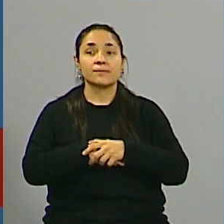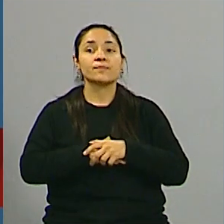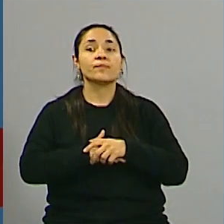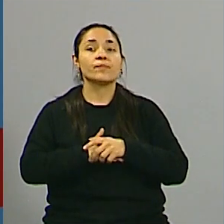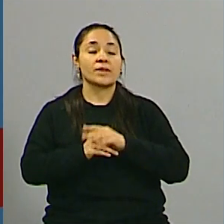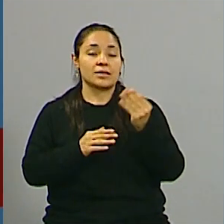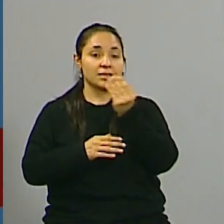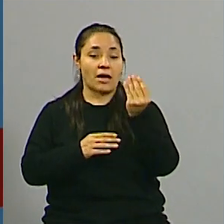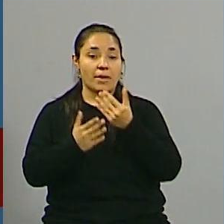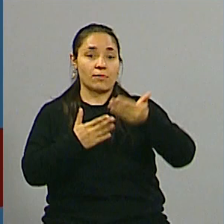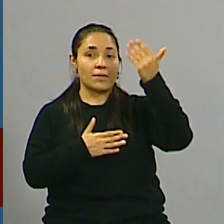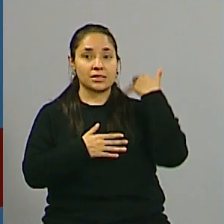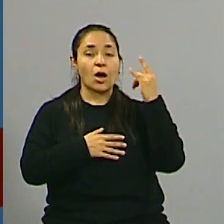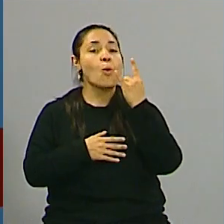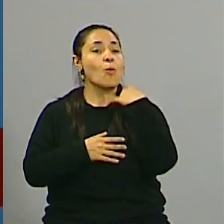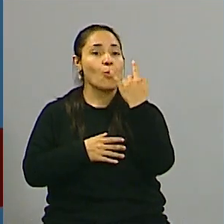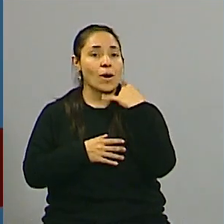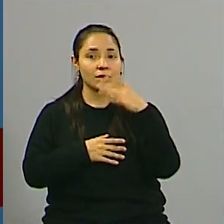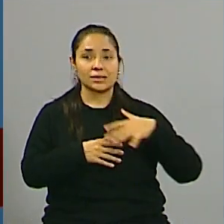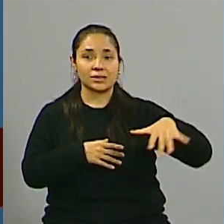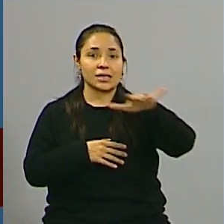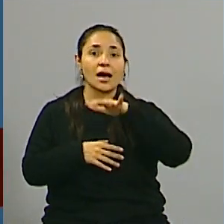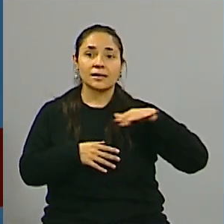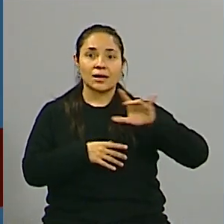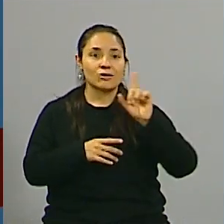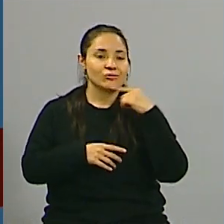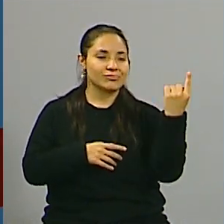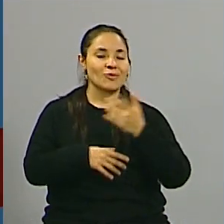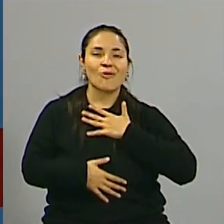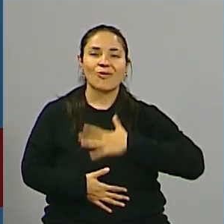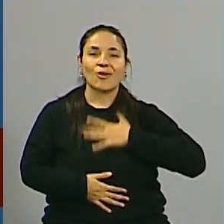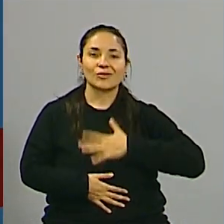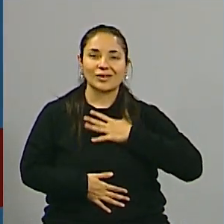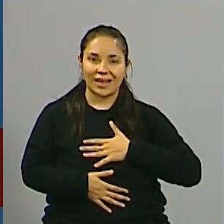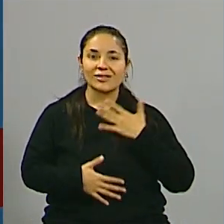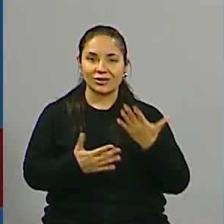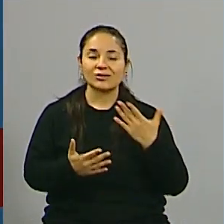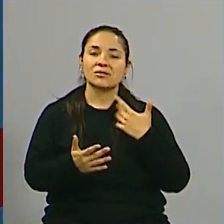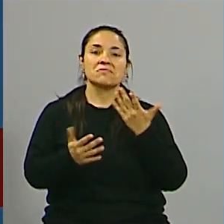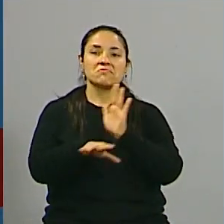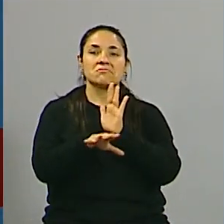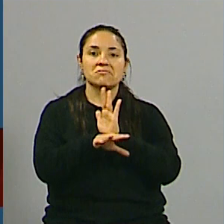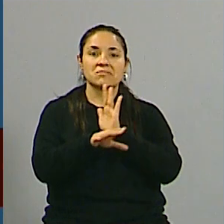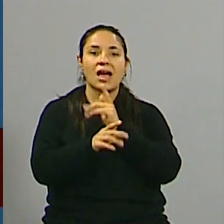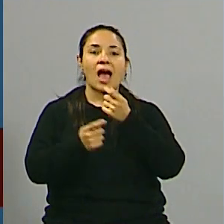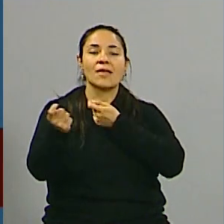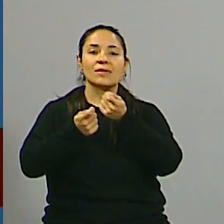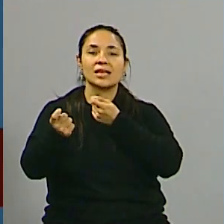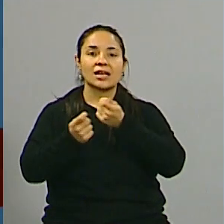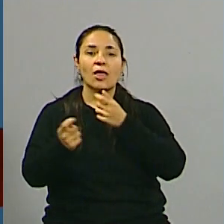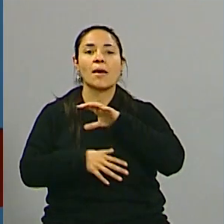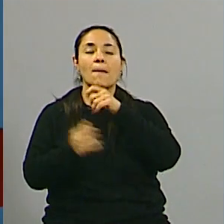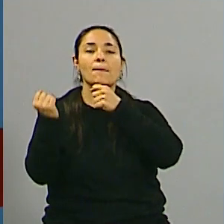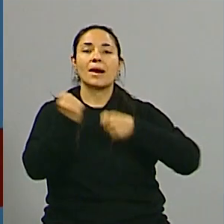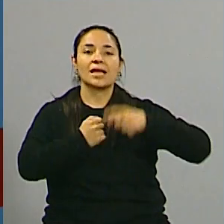se dio el sábado pasado en Uspallata, realmente estamos muy contentos, celebramos la llegada de la Administración de Parques Nacionales y